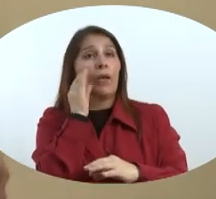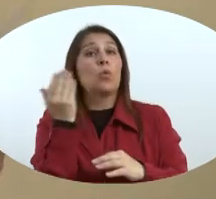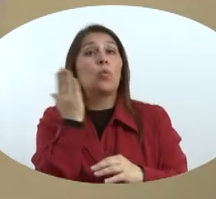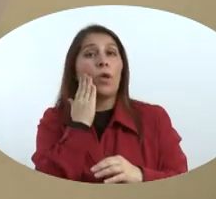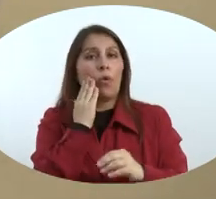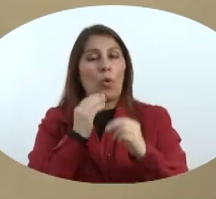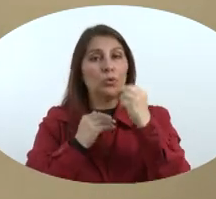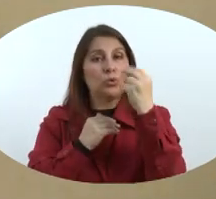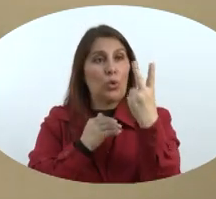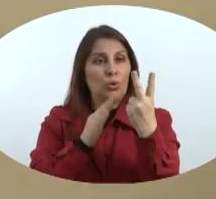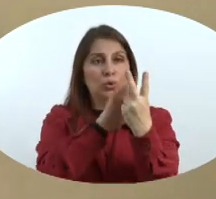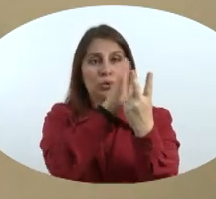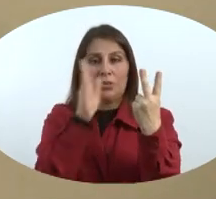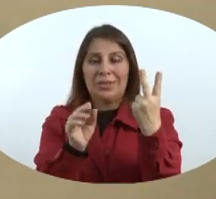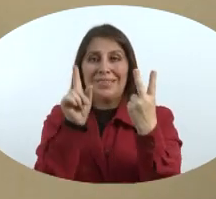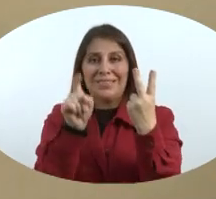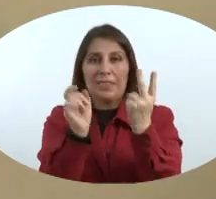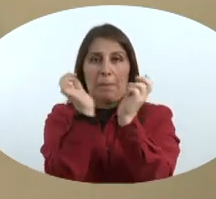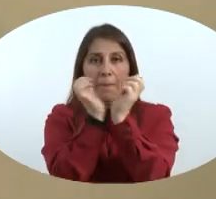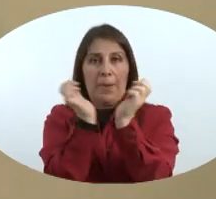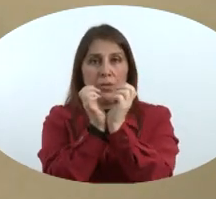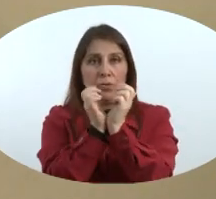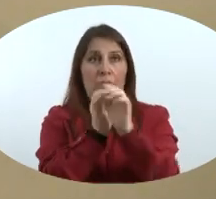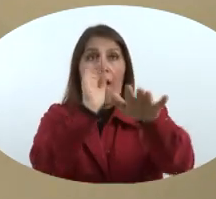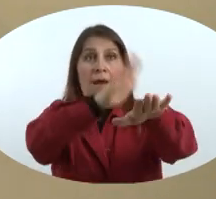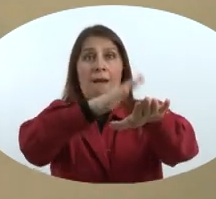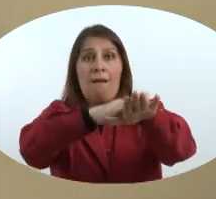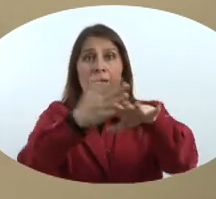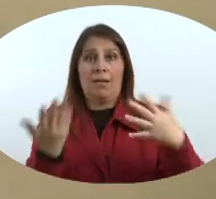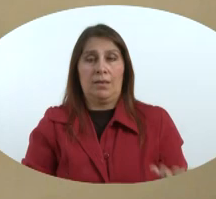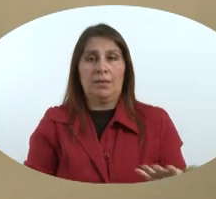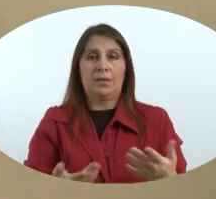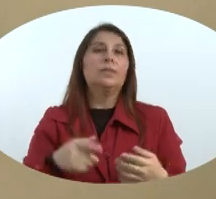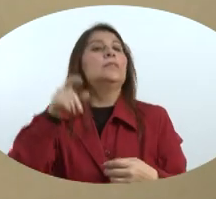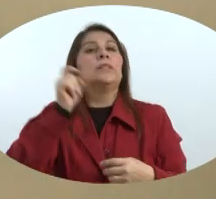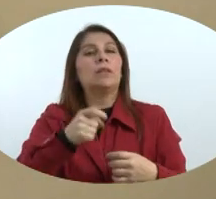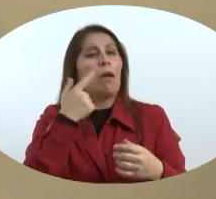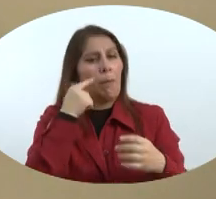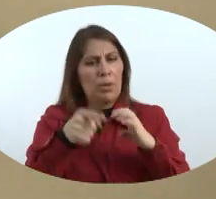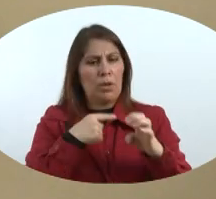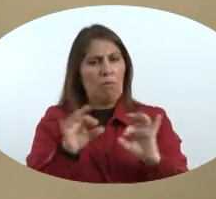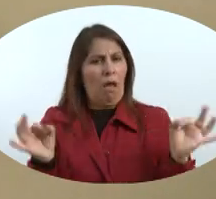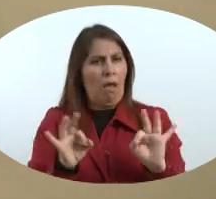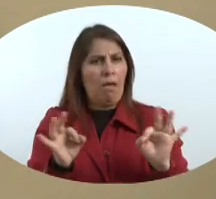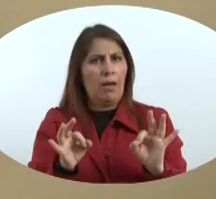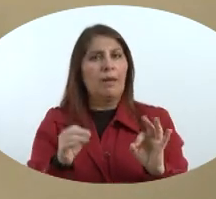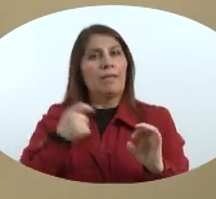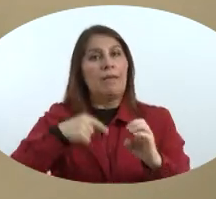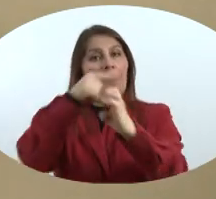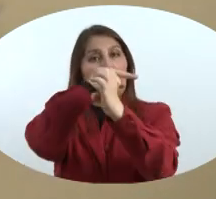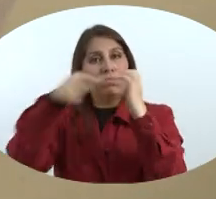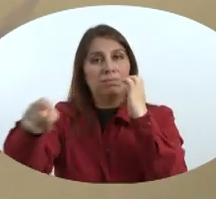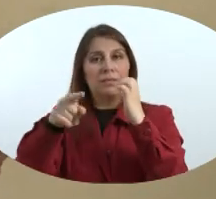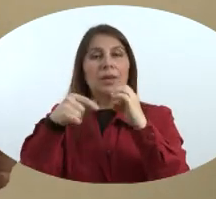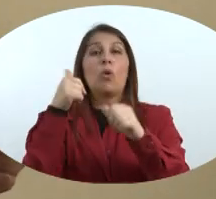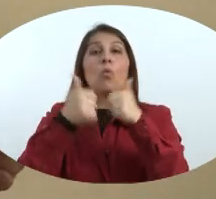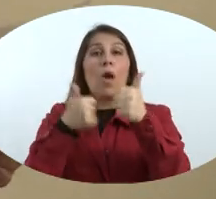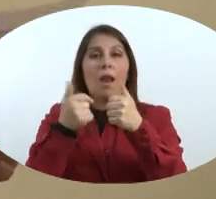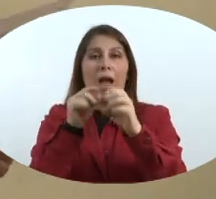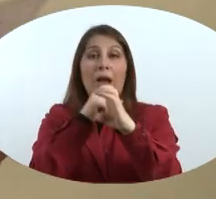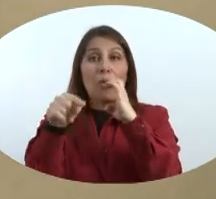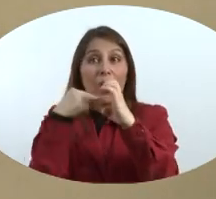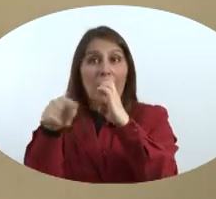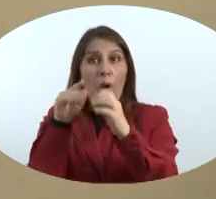será entre el 2 y el 6 de mayo para lo que se requiere enviar un mensaje al siguiente correo